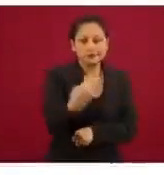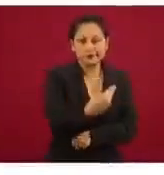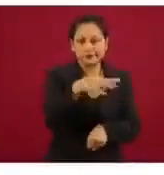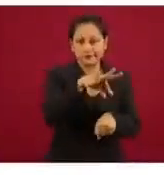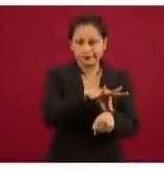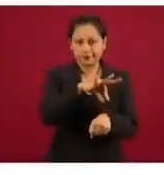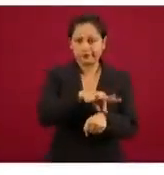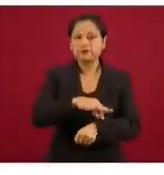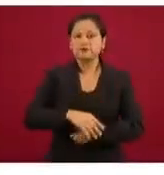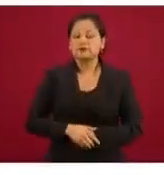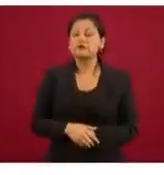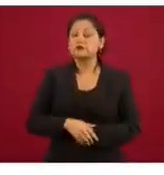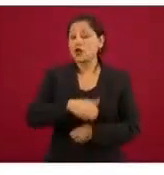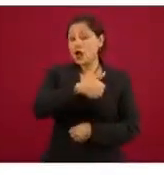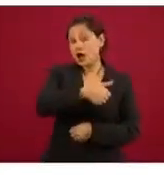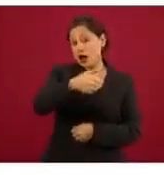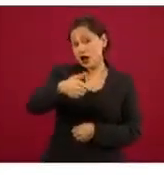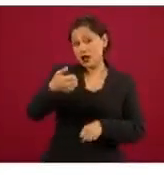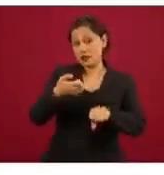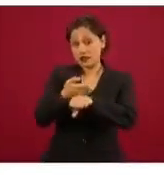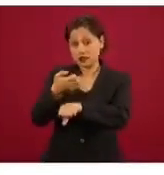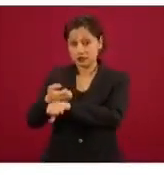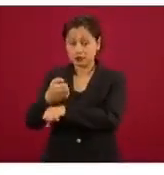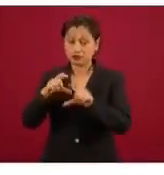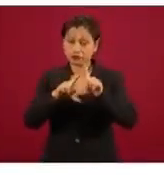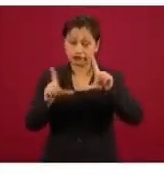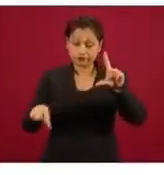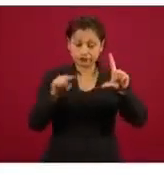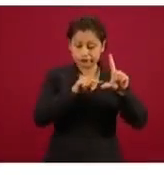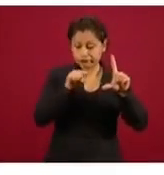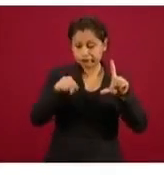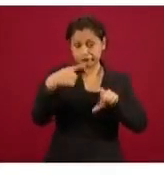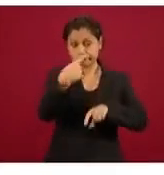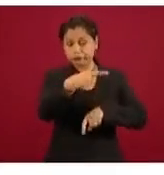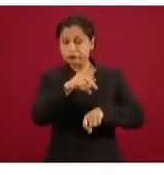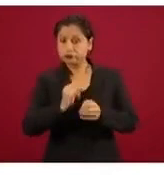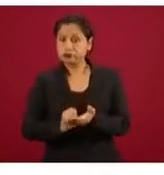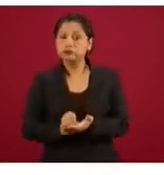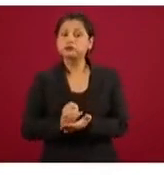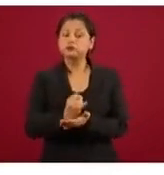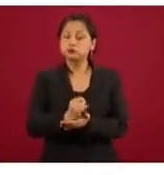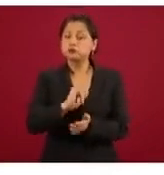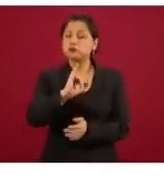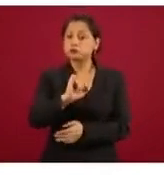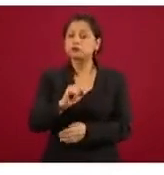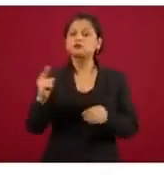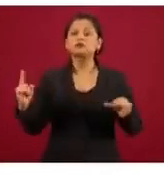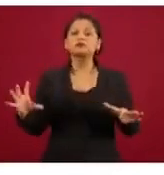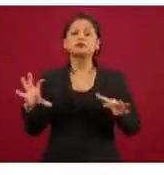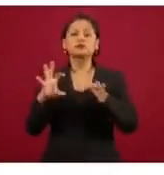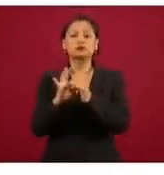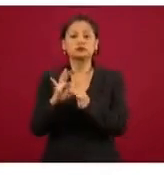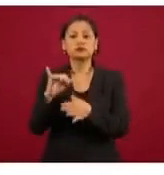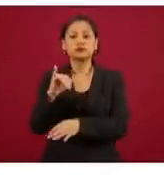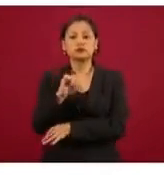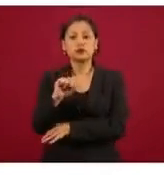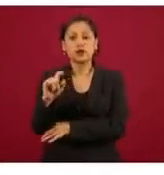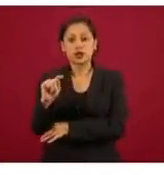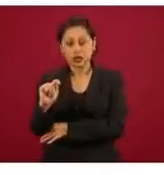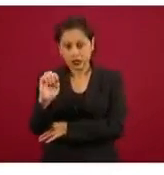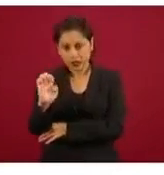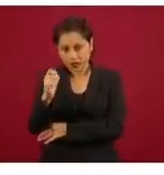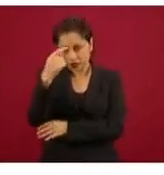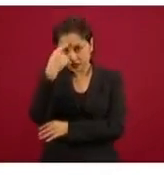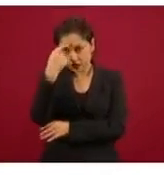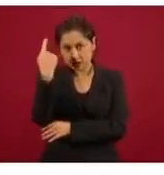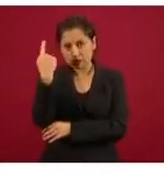su propio mecanismo de reclutamiento y han expandido, como se ve en las primeras columnas con el ISSSTE, la capacidad